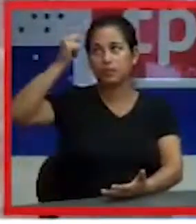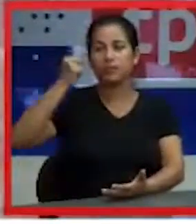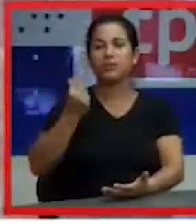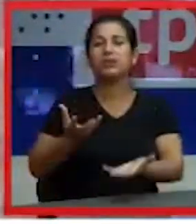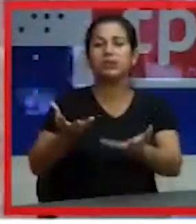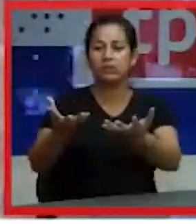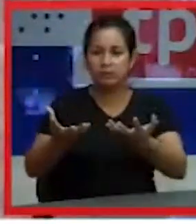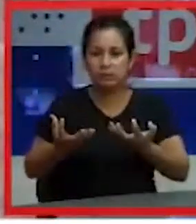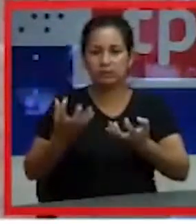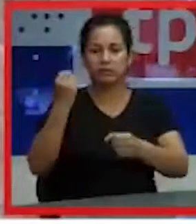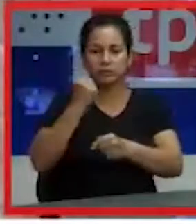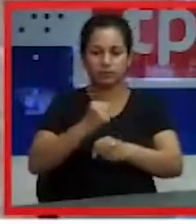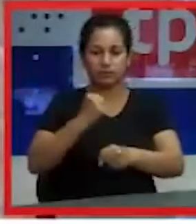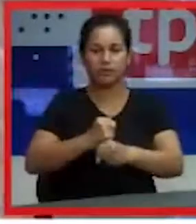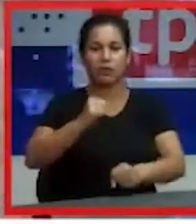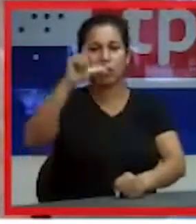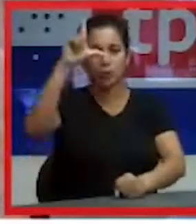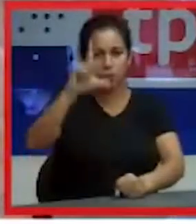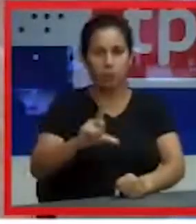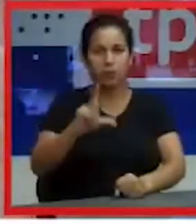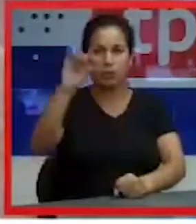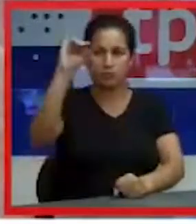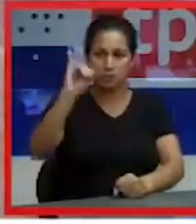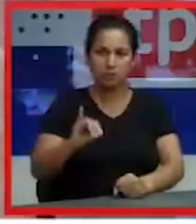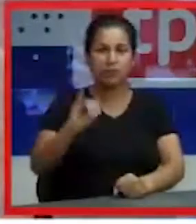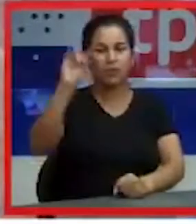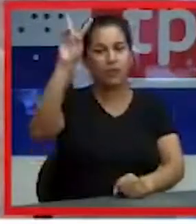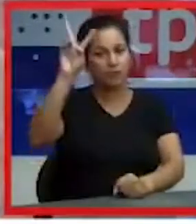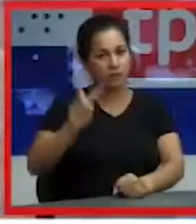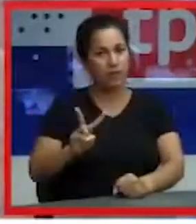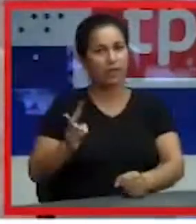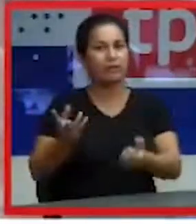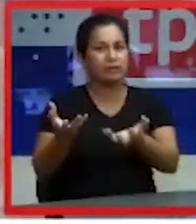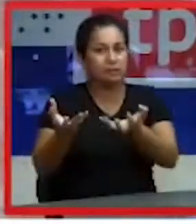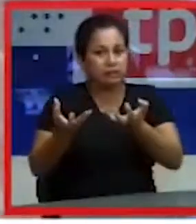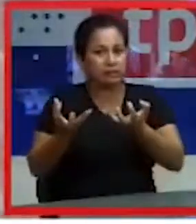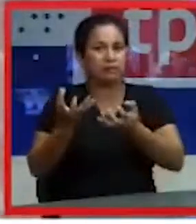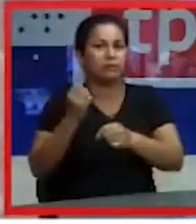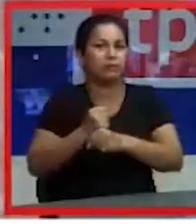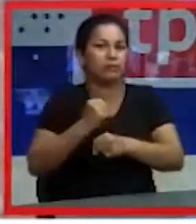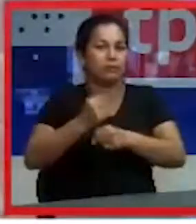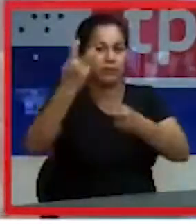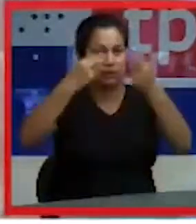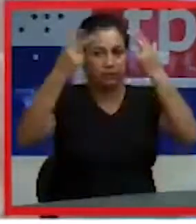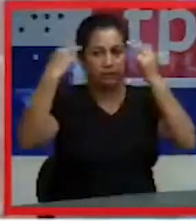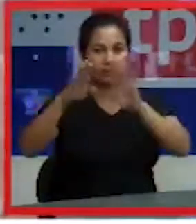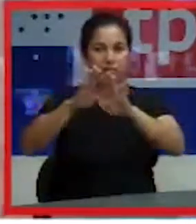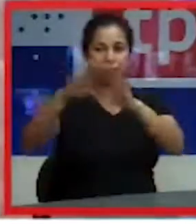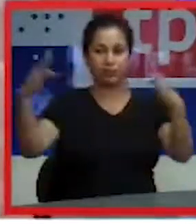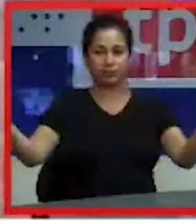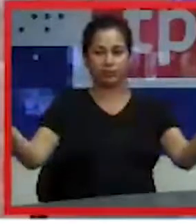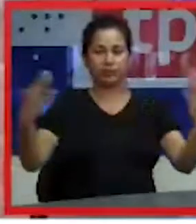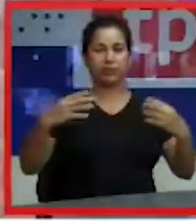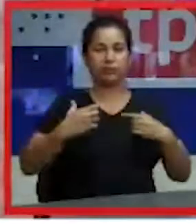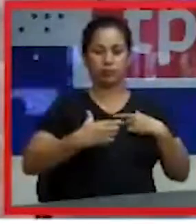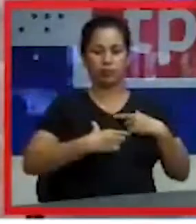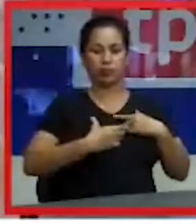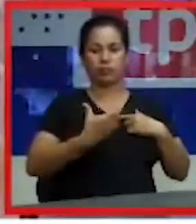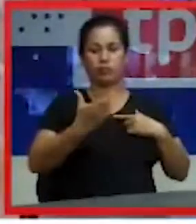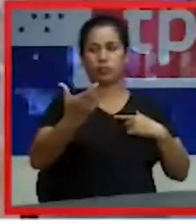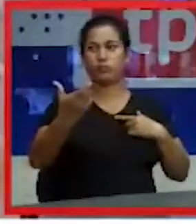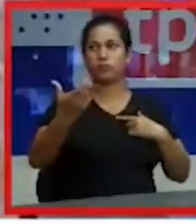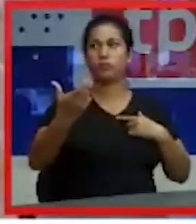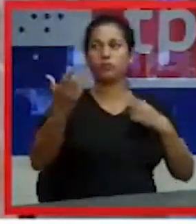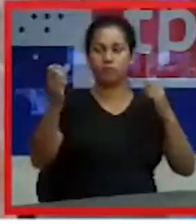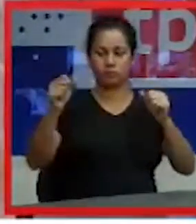días lunes, miércoles y viernes, como siempre salen, y que nosotros tenemos credenciales, y que nos pongan, pues, en